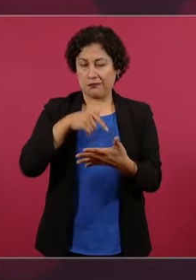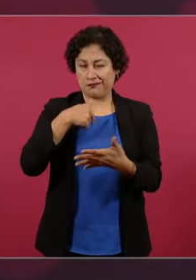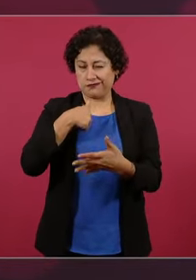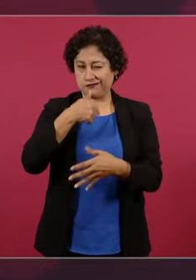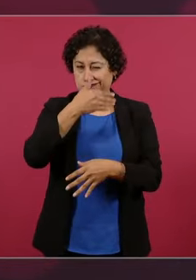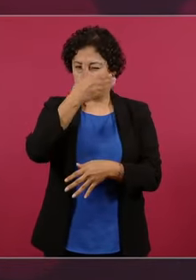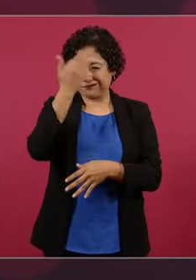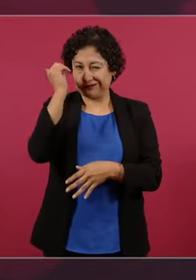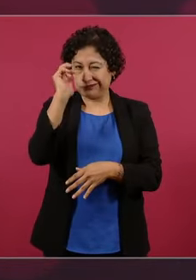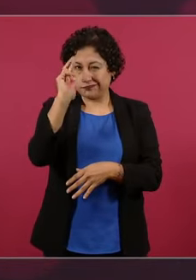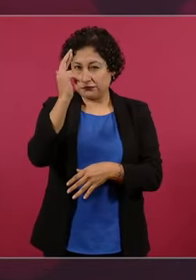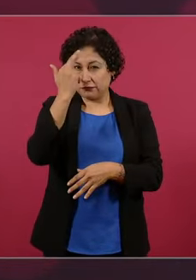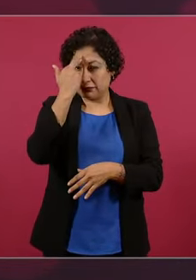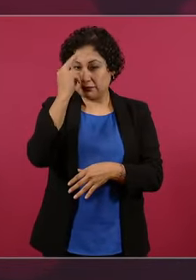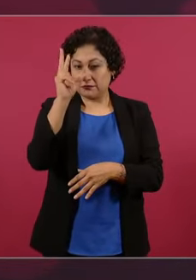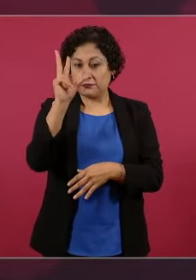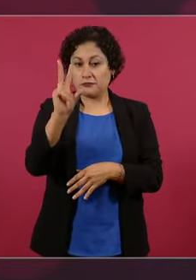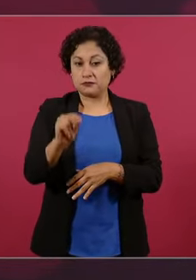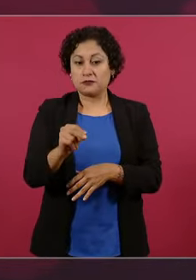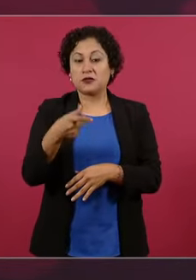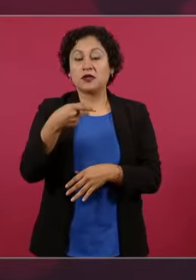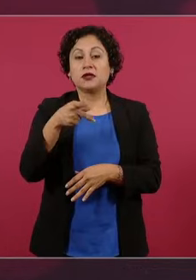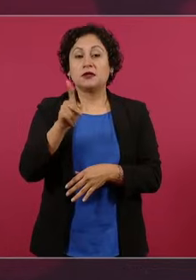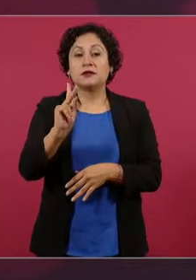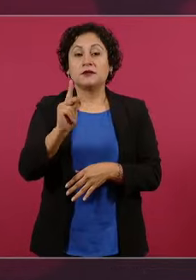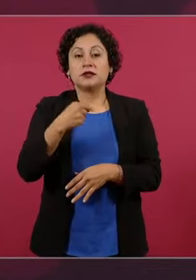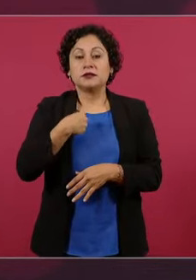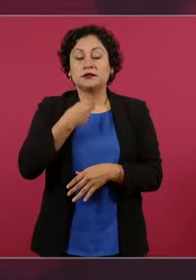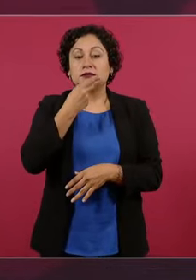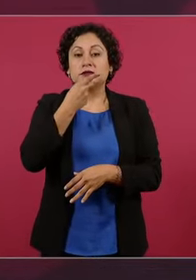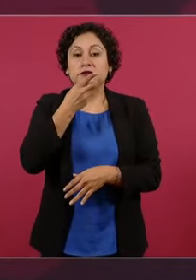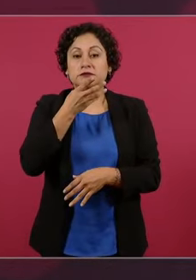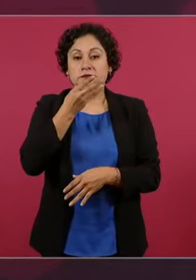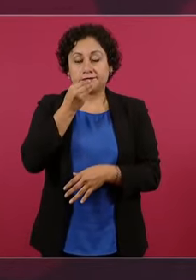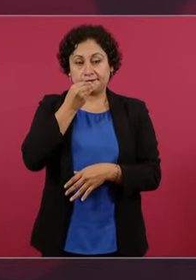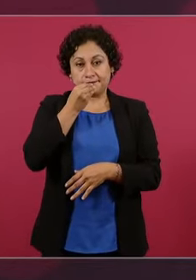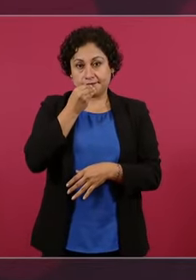y además no puedo ya decirlo,